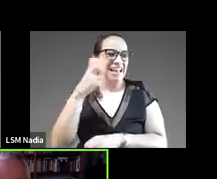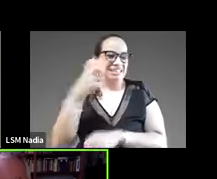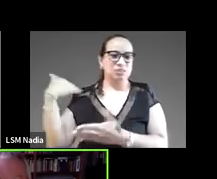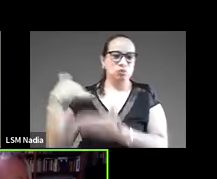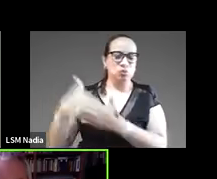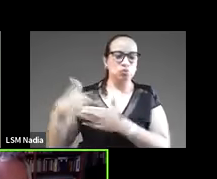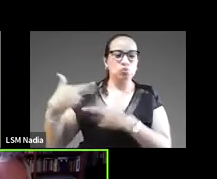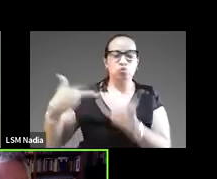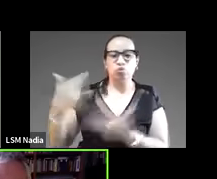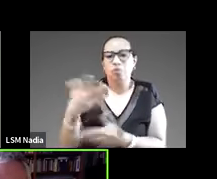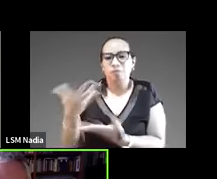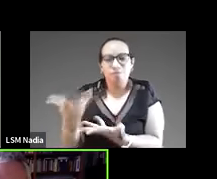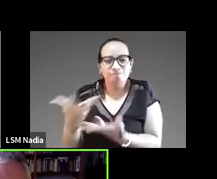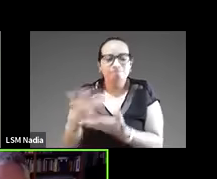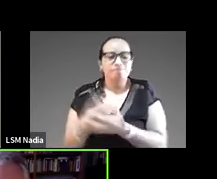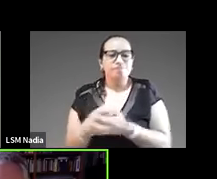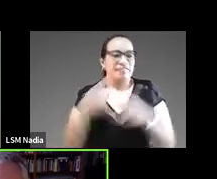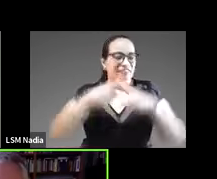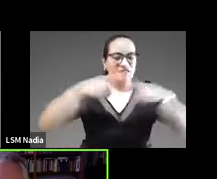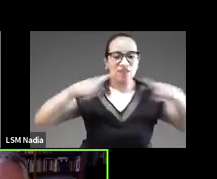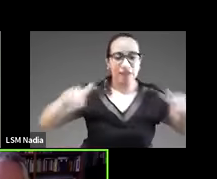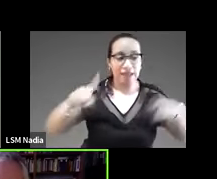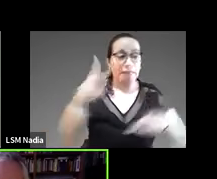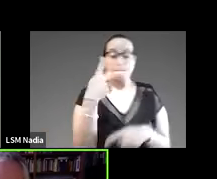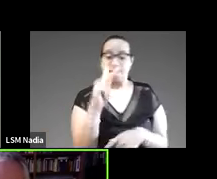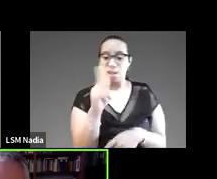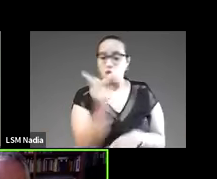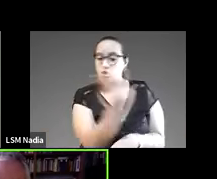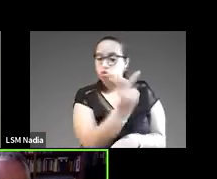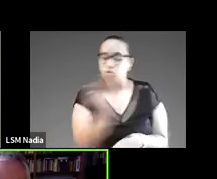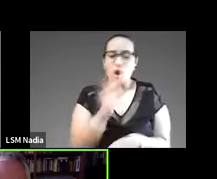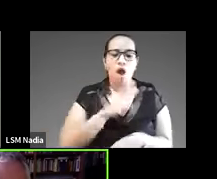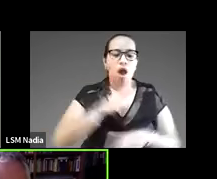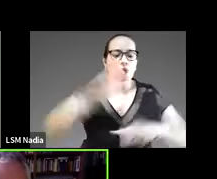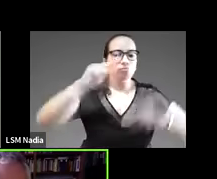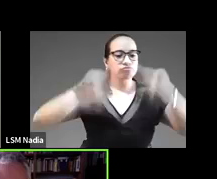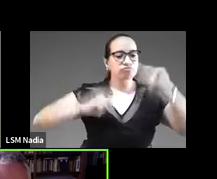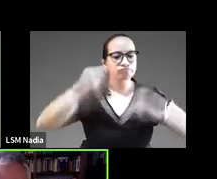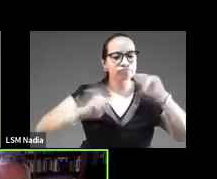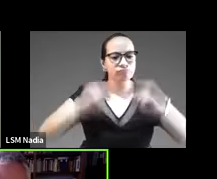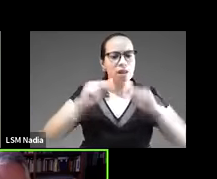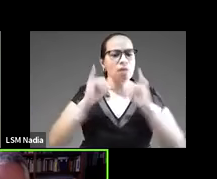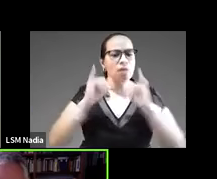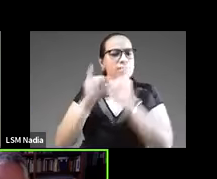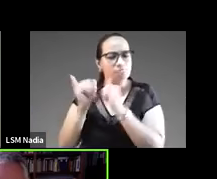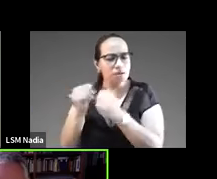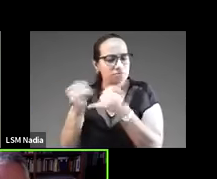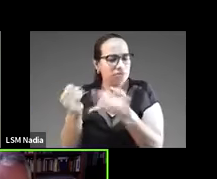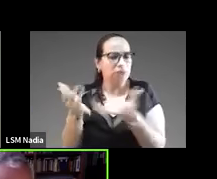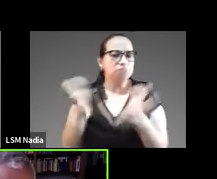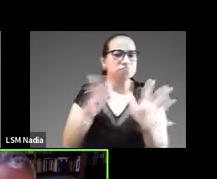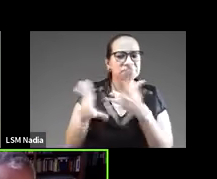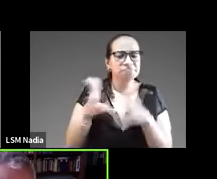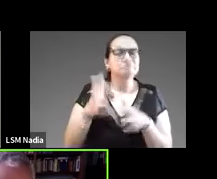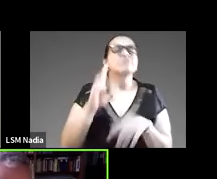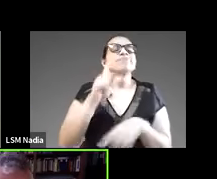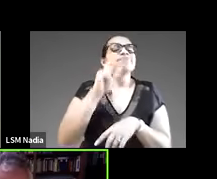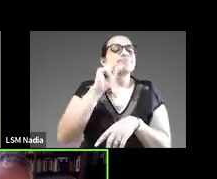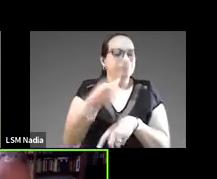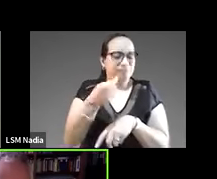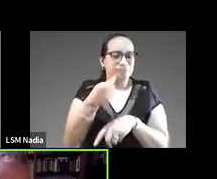tradicionales. Y ambos tienen niveles de autonomía relativa. Esto significa